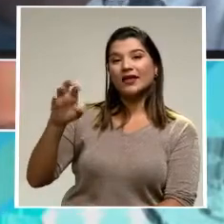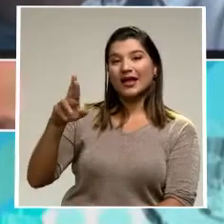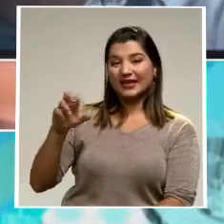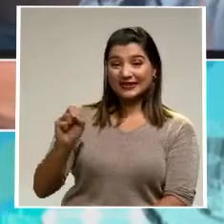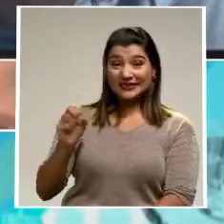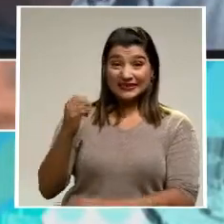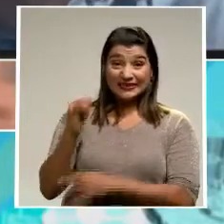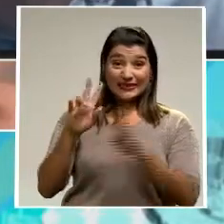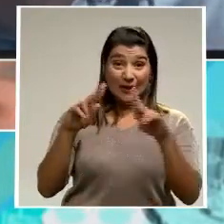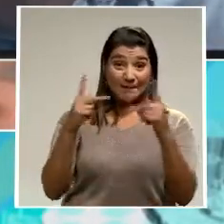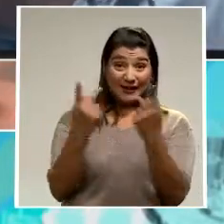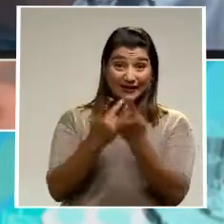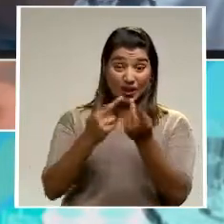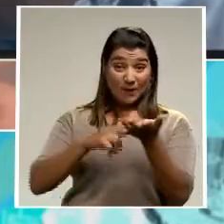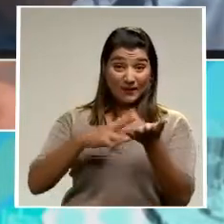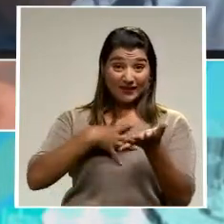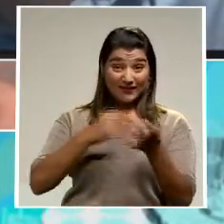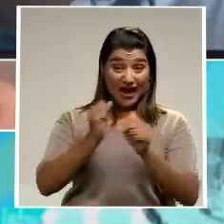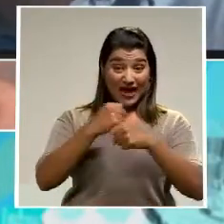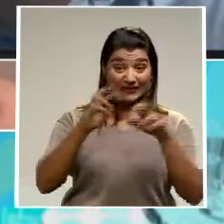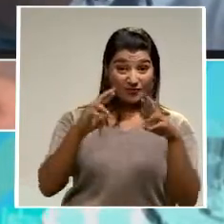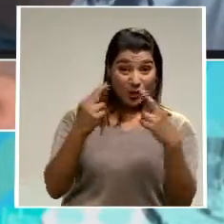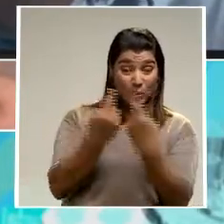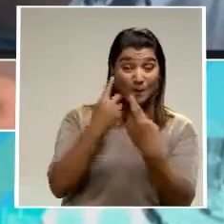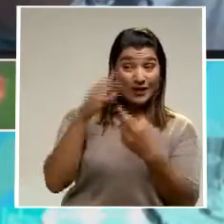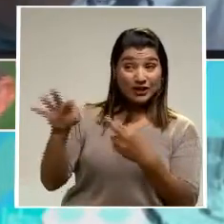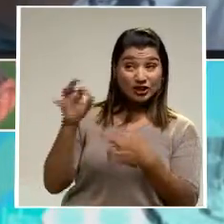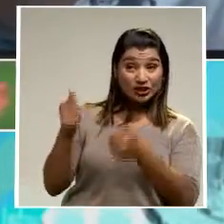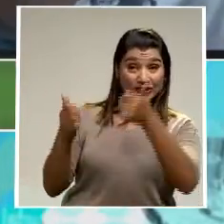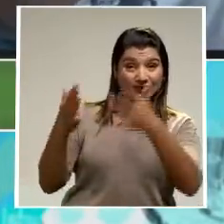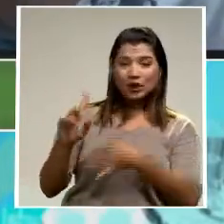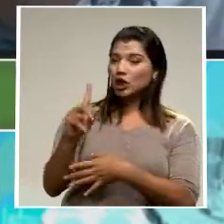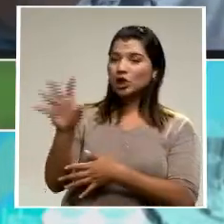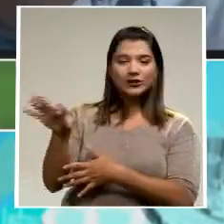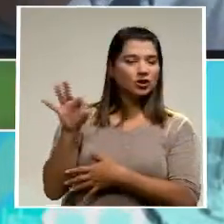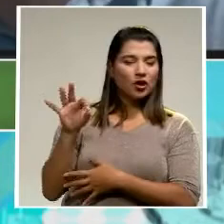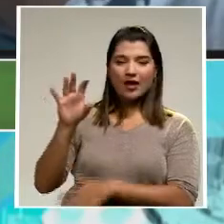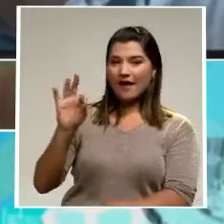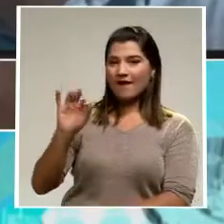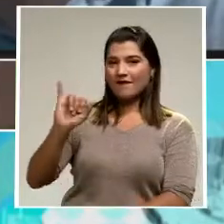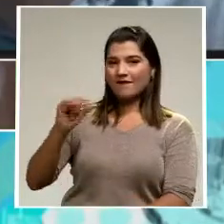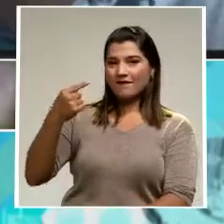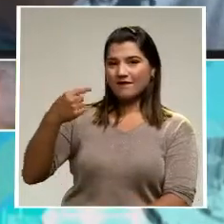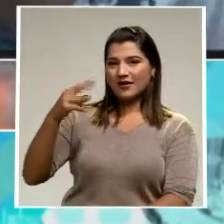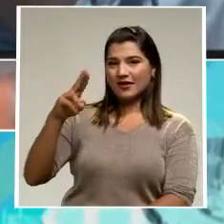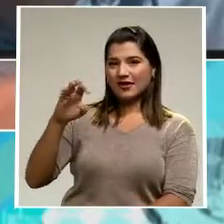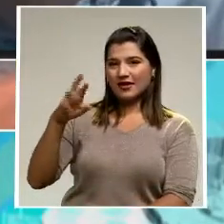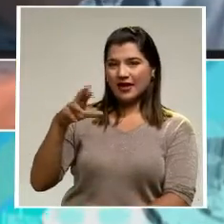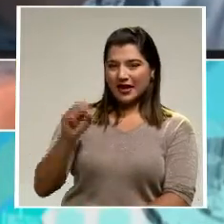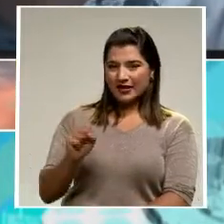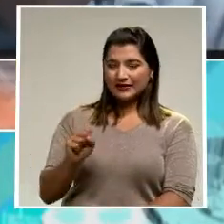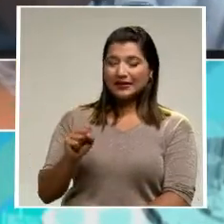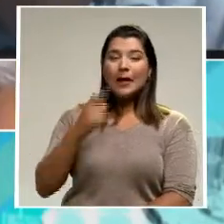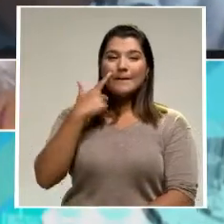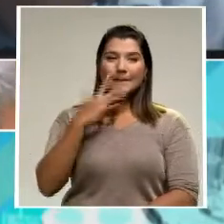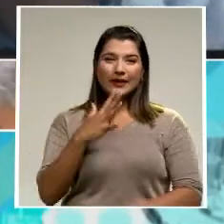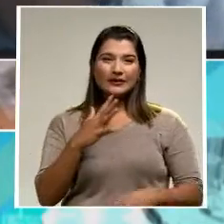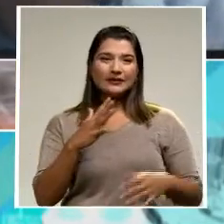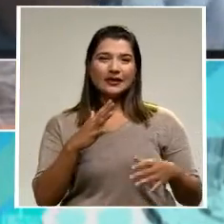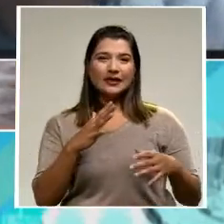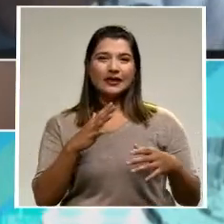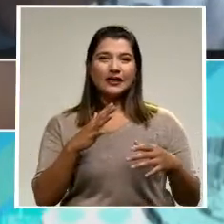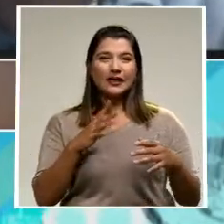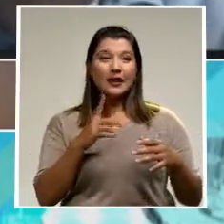Nacional conformada bajo la lógica de una candidatura de Antonio Álvarez de Santi y con el peso importante de don Oscar Arias